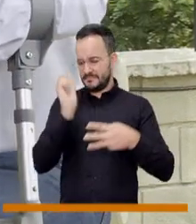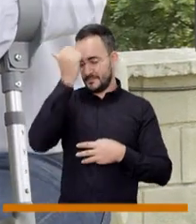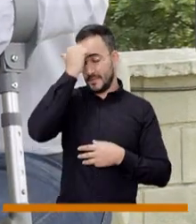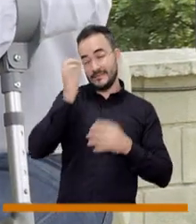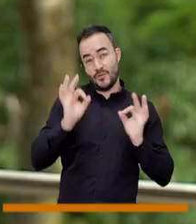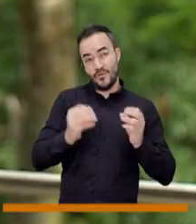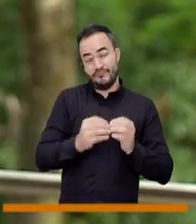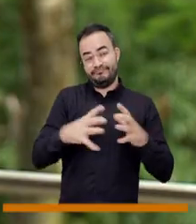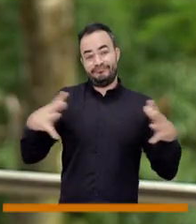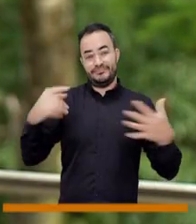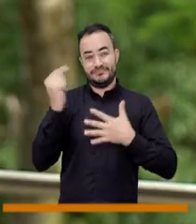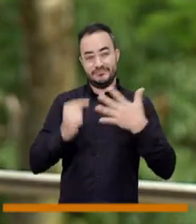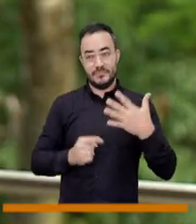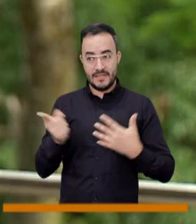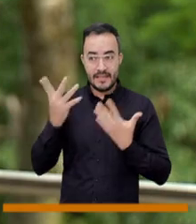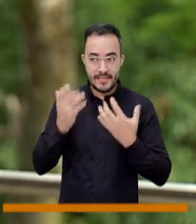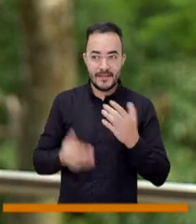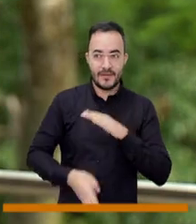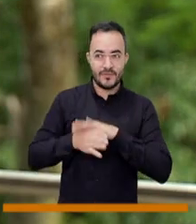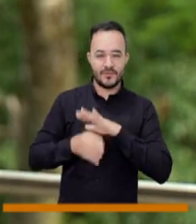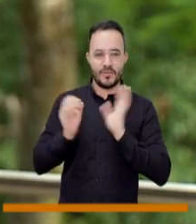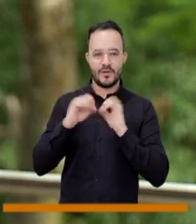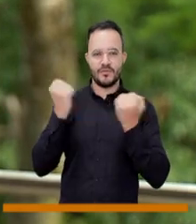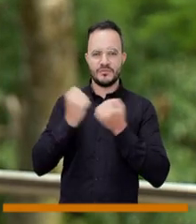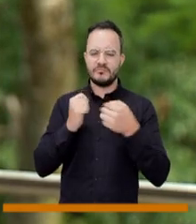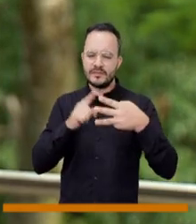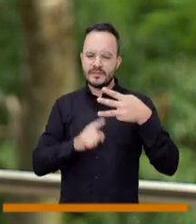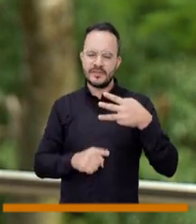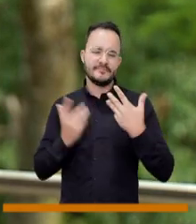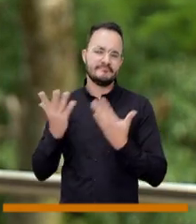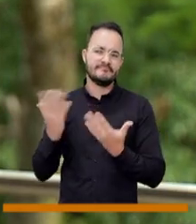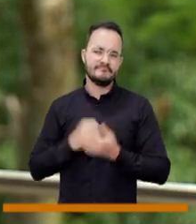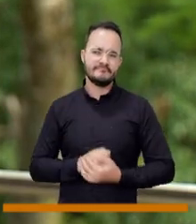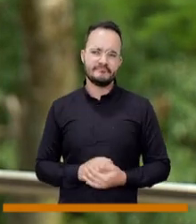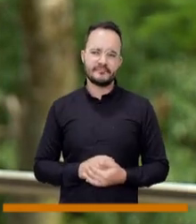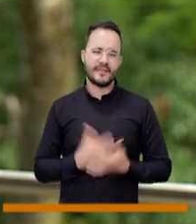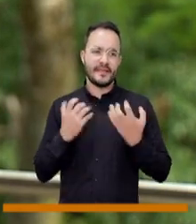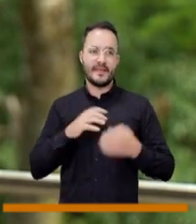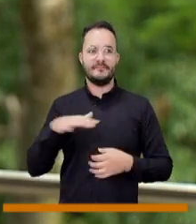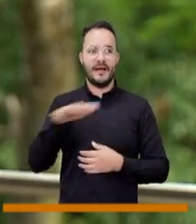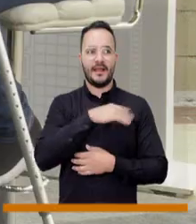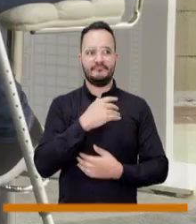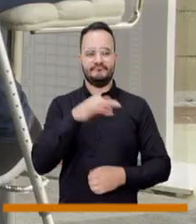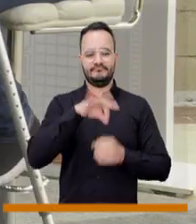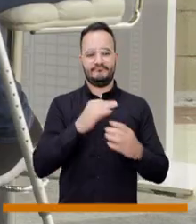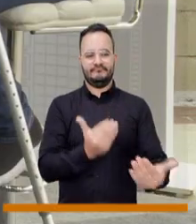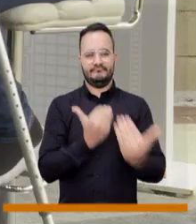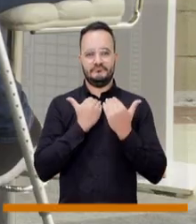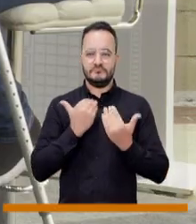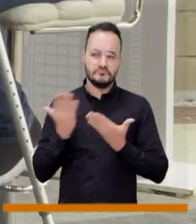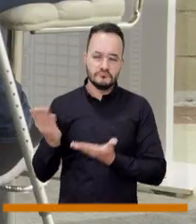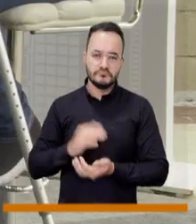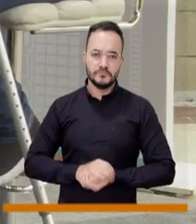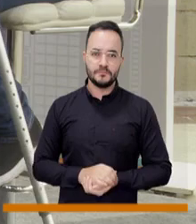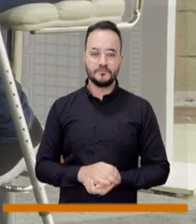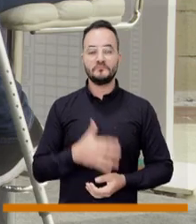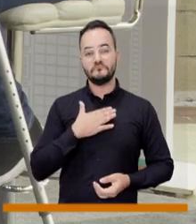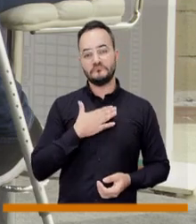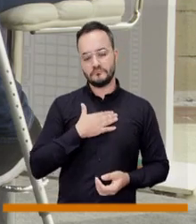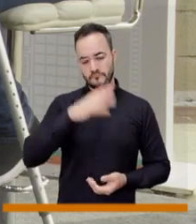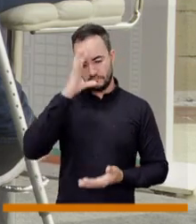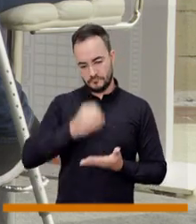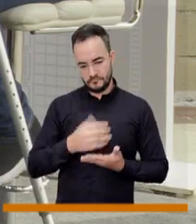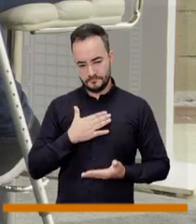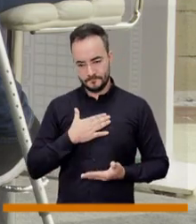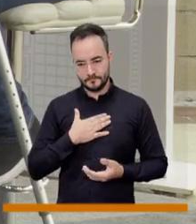obviamente en 4 años, pero las 3 principales que destacarían los mueve a buscar nuevamente el favor del voto popular.